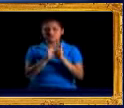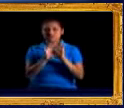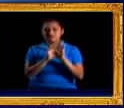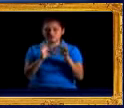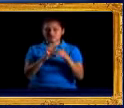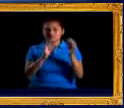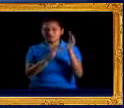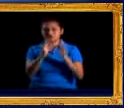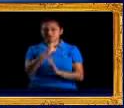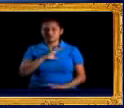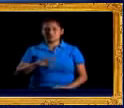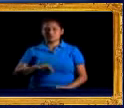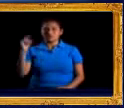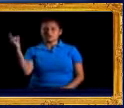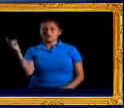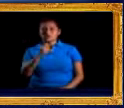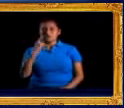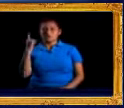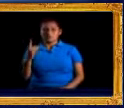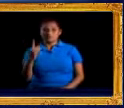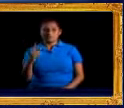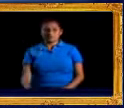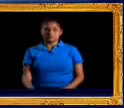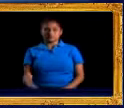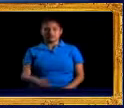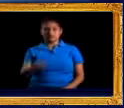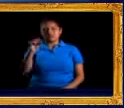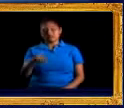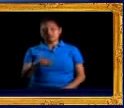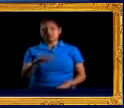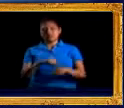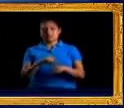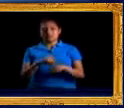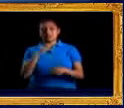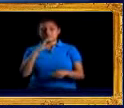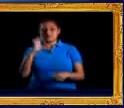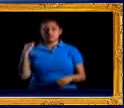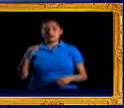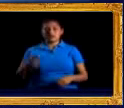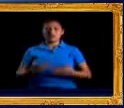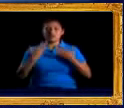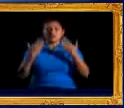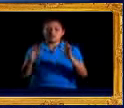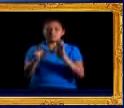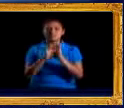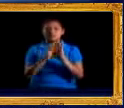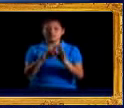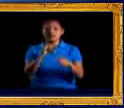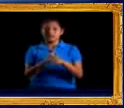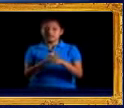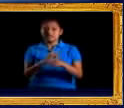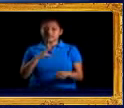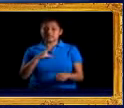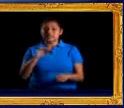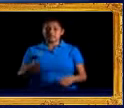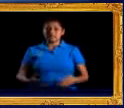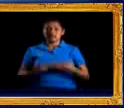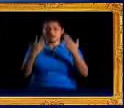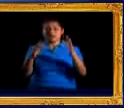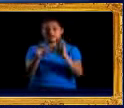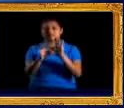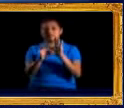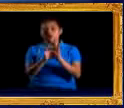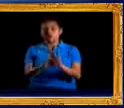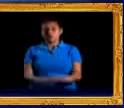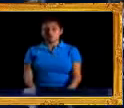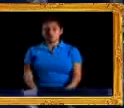Jesucristo y de todo lo que vio. Este tiempo es para dar testimonio. La iglesia tiene que dar testimonio.